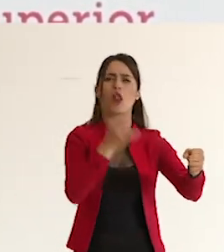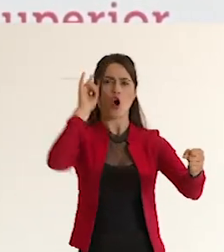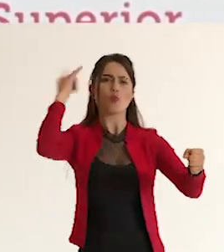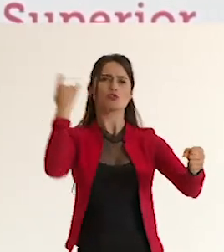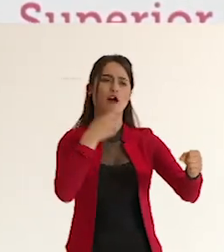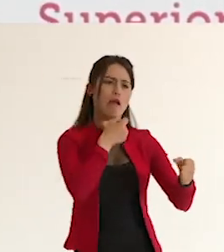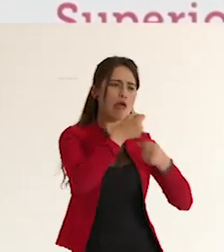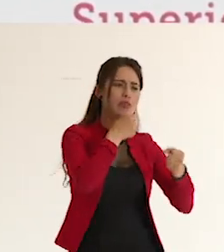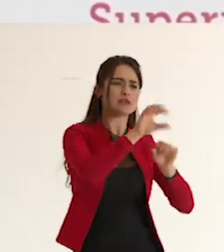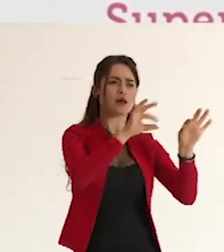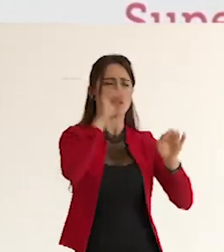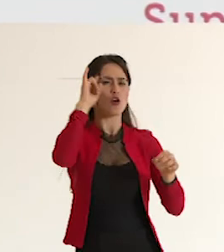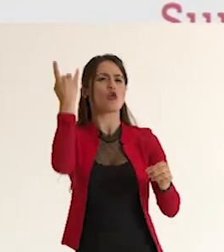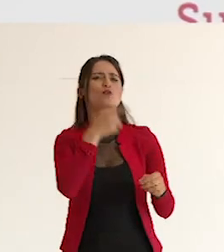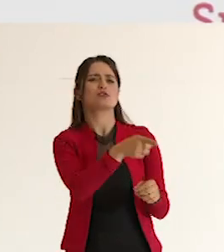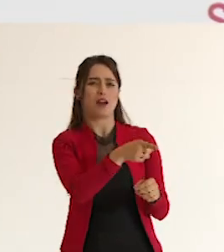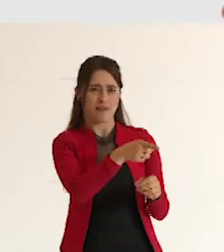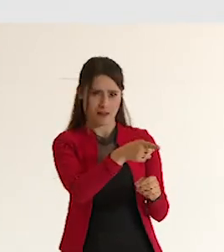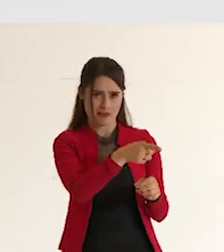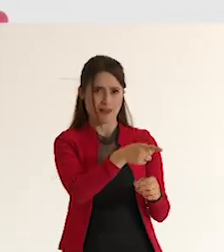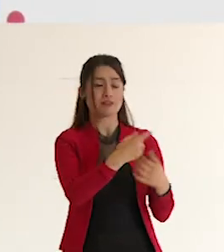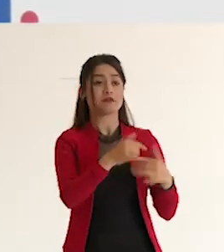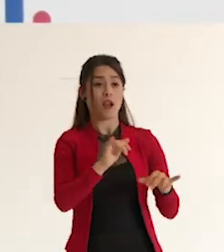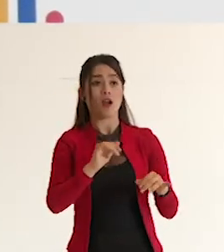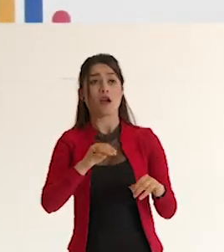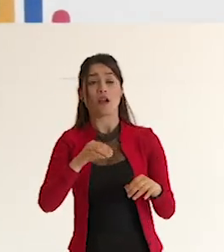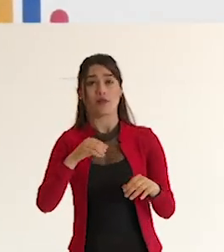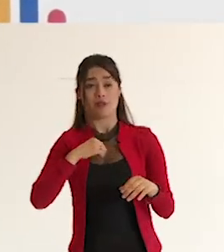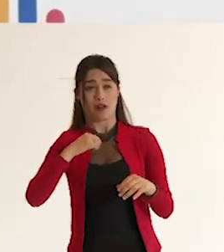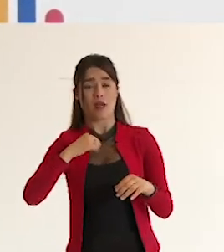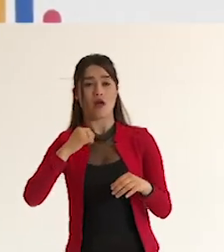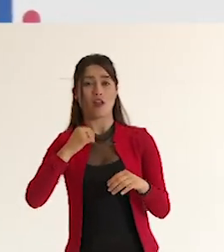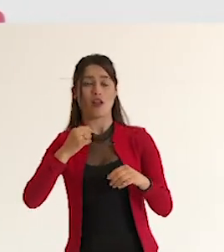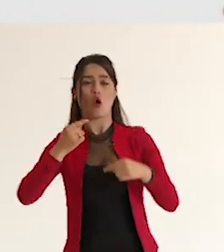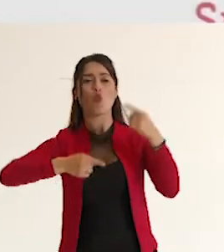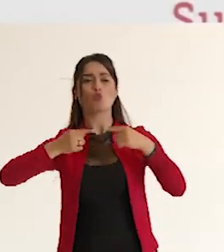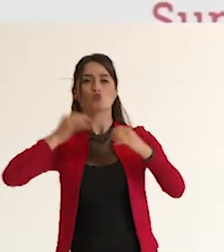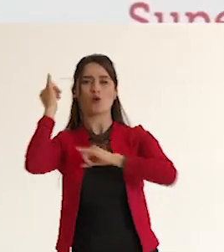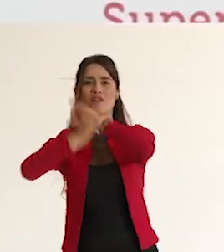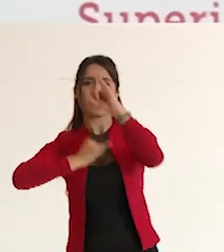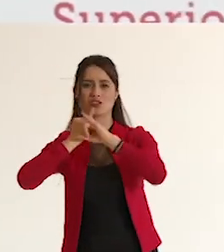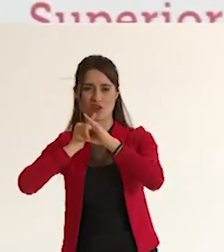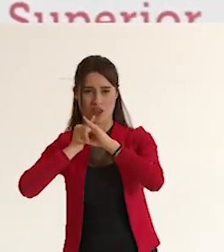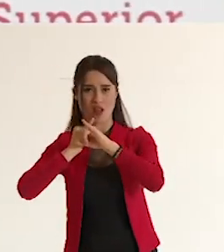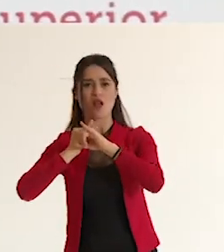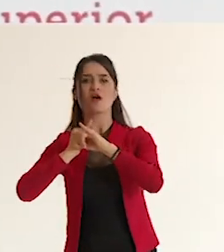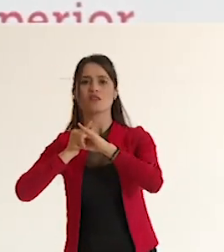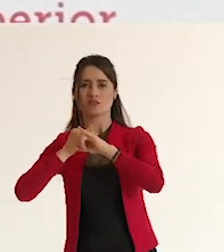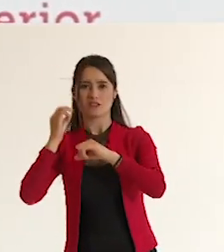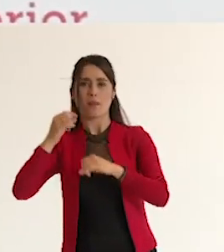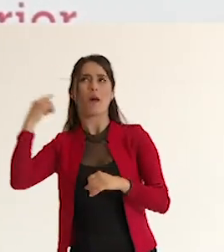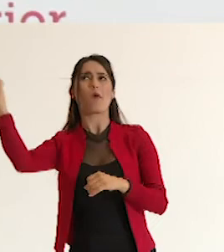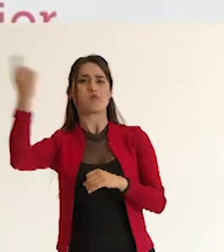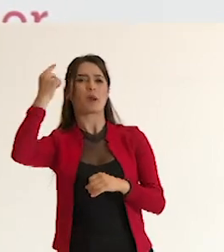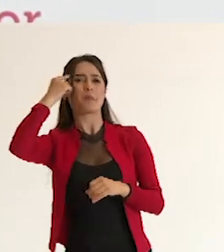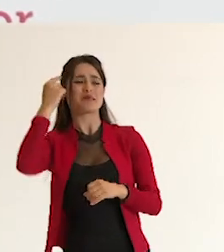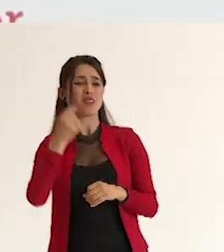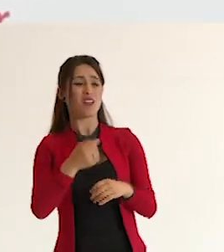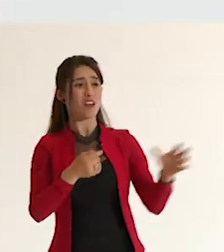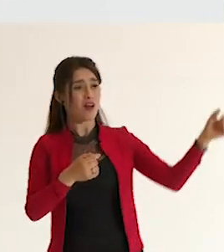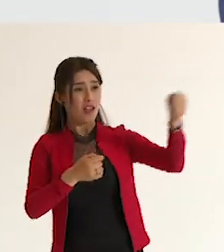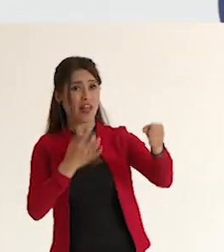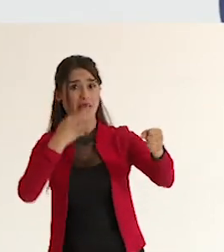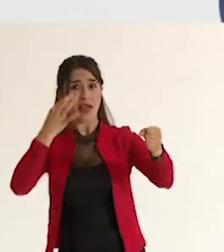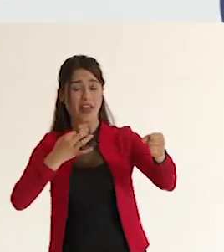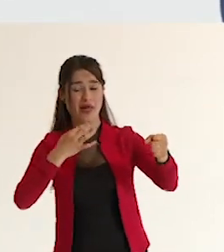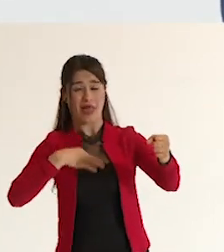e incluso digamos a nivel internacional como que las dos tendencias son a pensar que el profesor de ética es un profesor